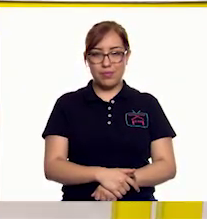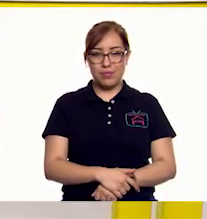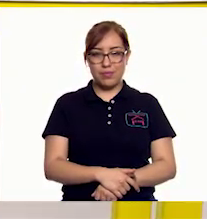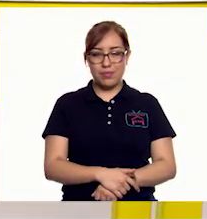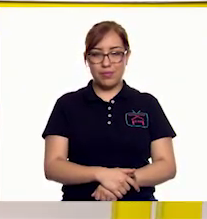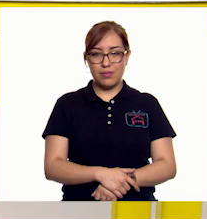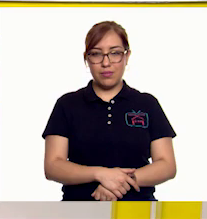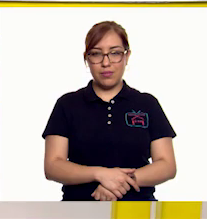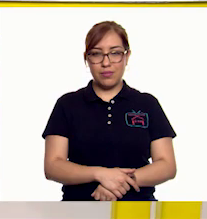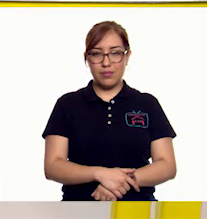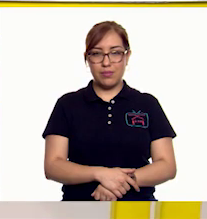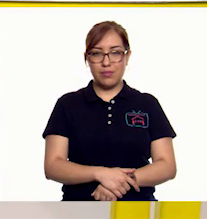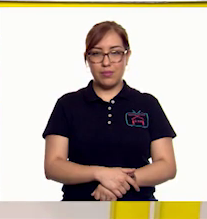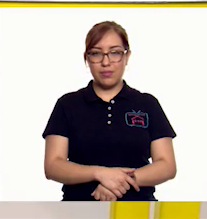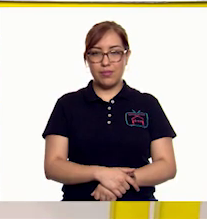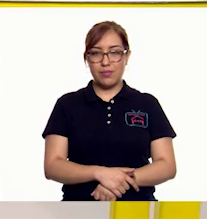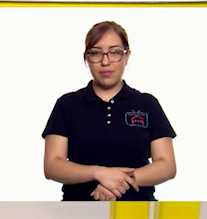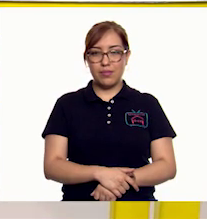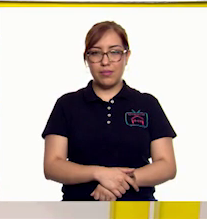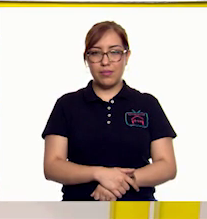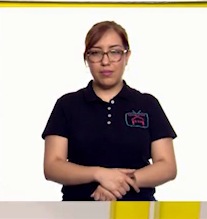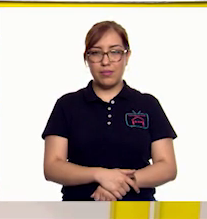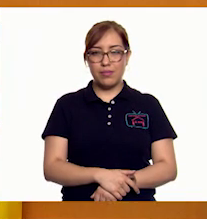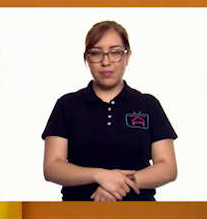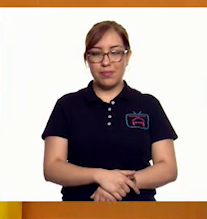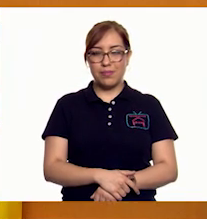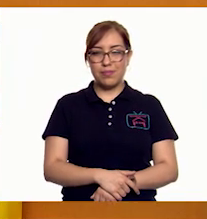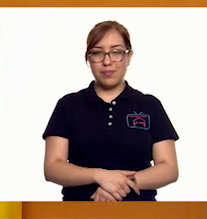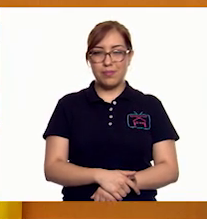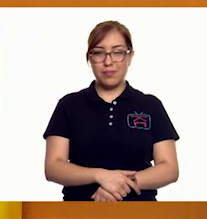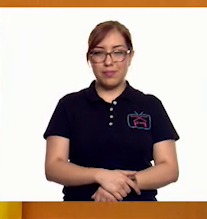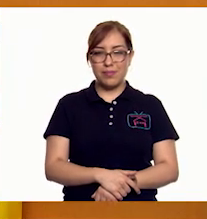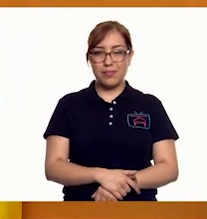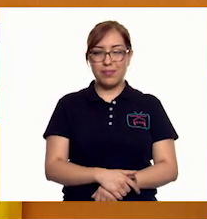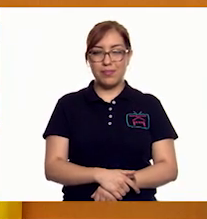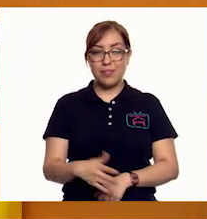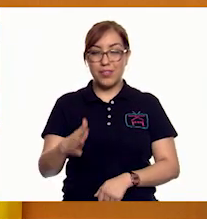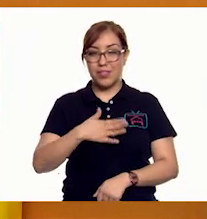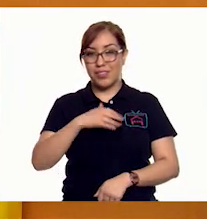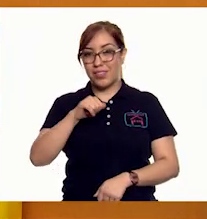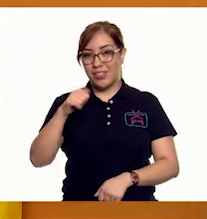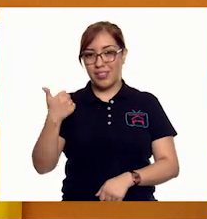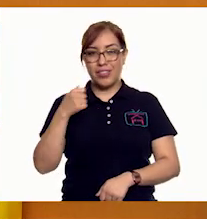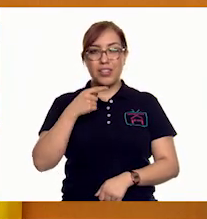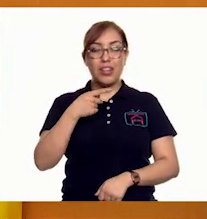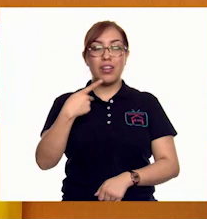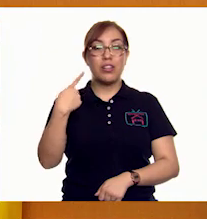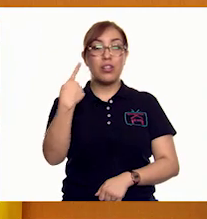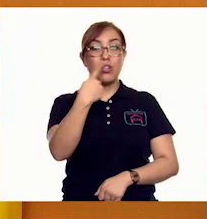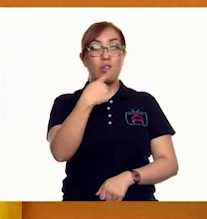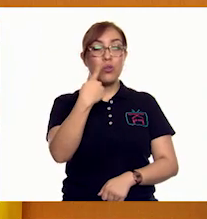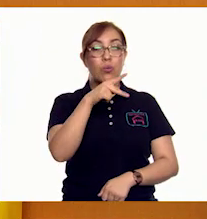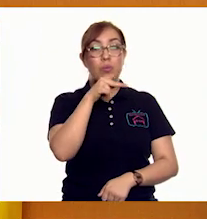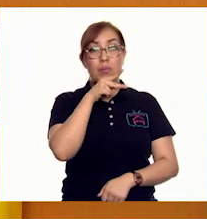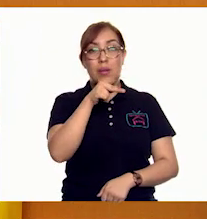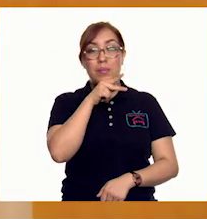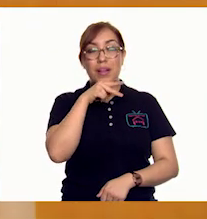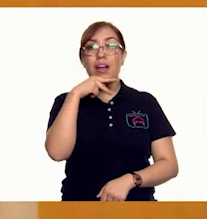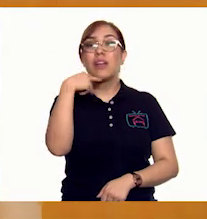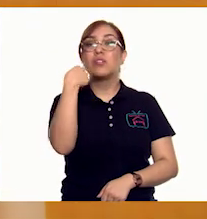tengo. Oye, esa era tu ficha, bueno. Ahora viene el hermano de tu papá o de tu